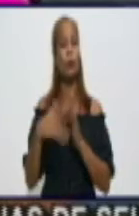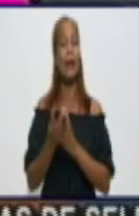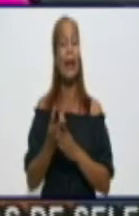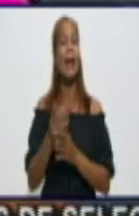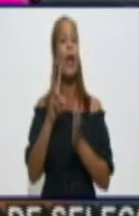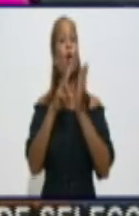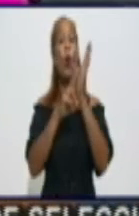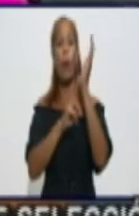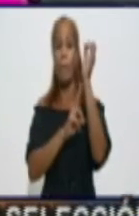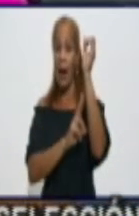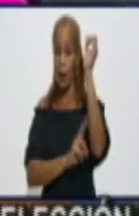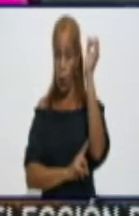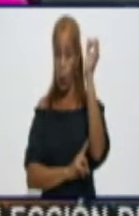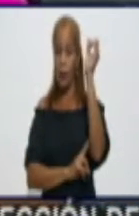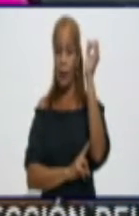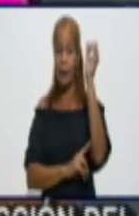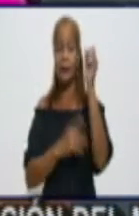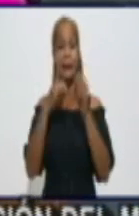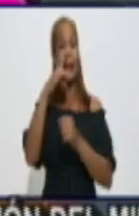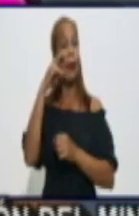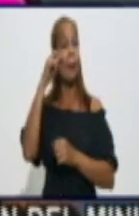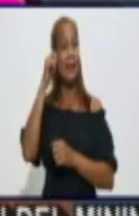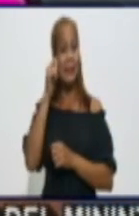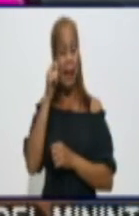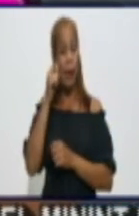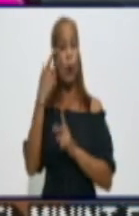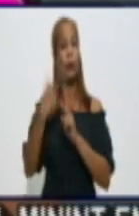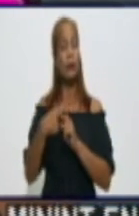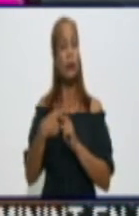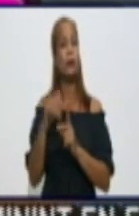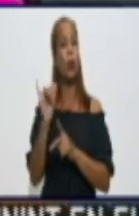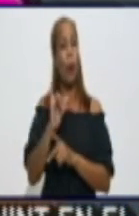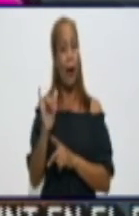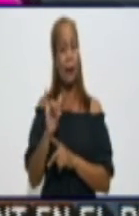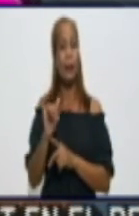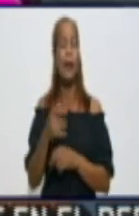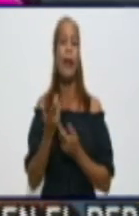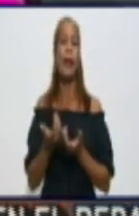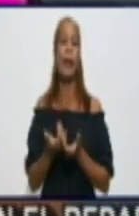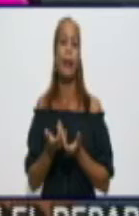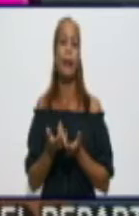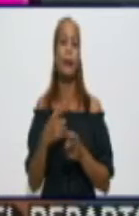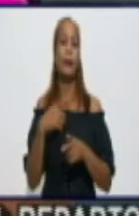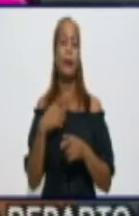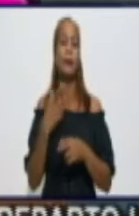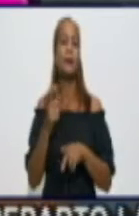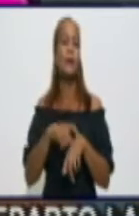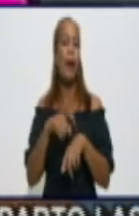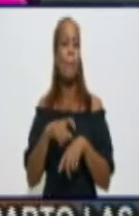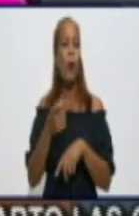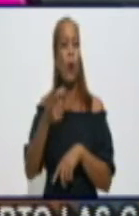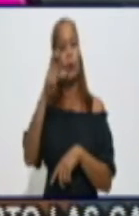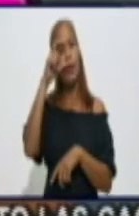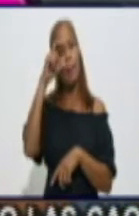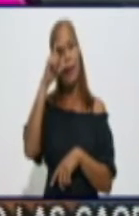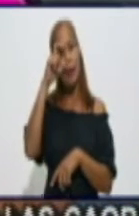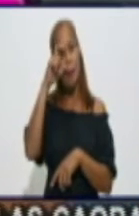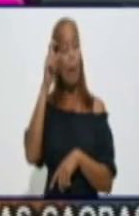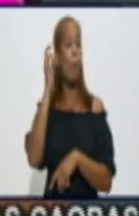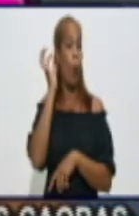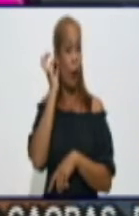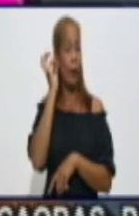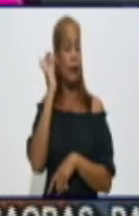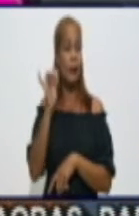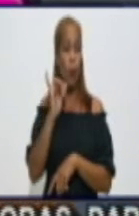familia Maceo y Grajales, el pensamiento de Vilma en los momentos actuales, el pensamiento de nuestro comandante en